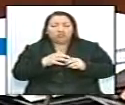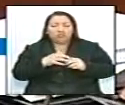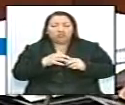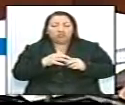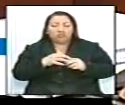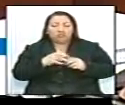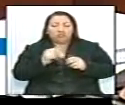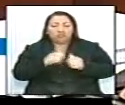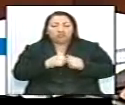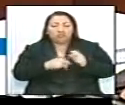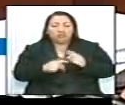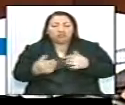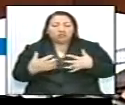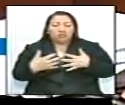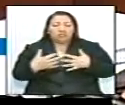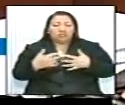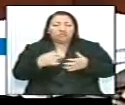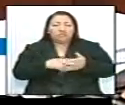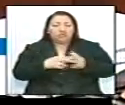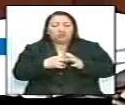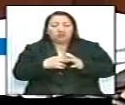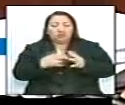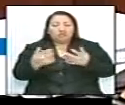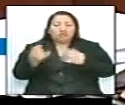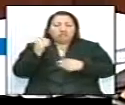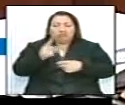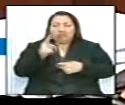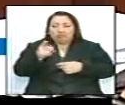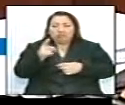Perú, amedrentan, amenazan,